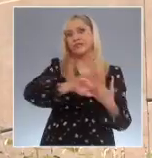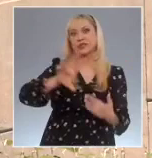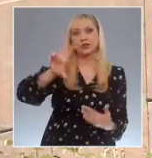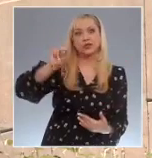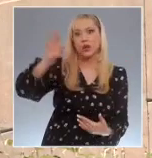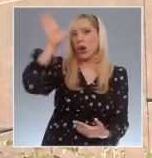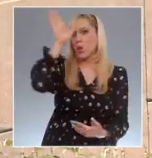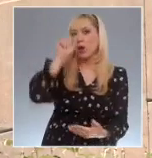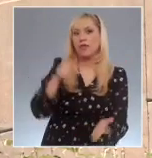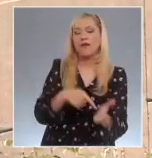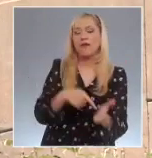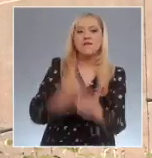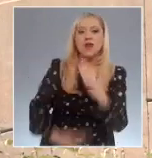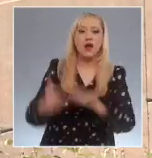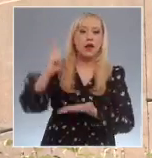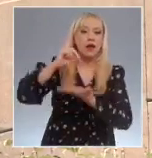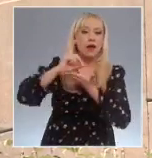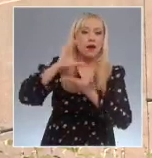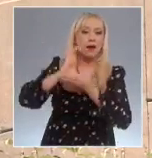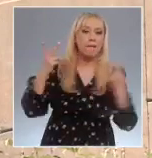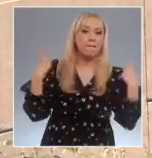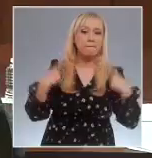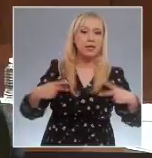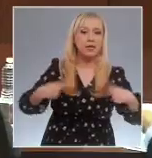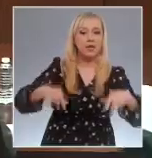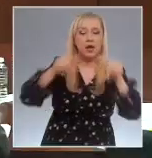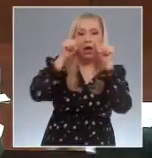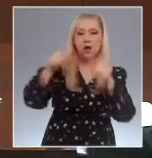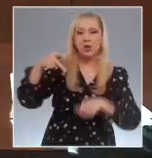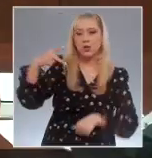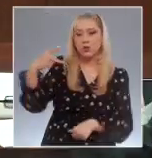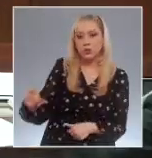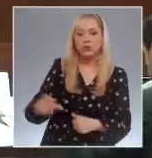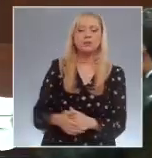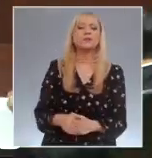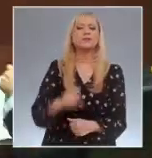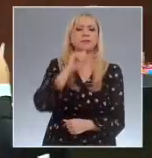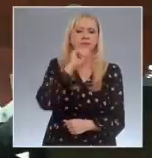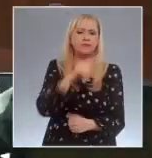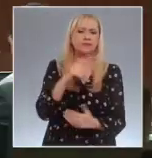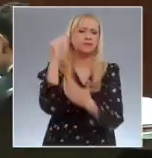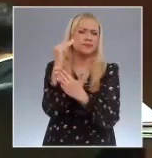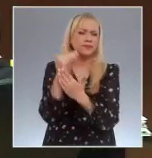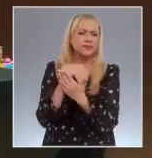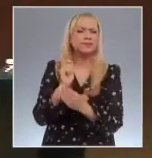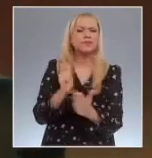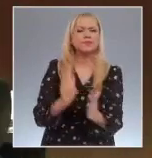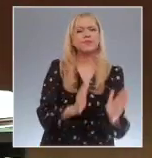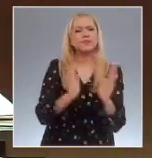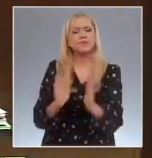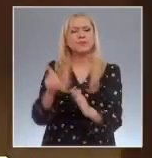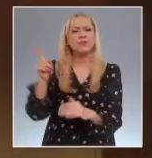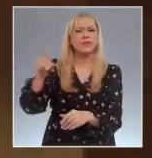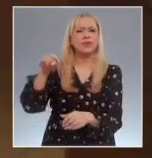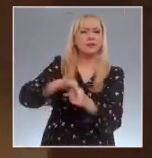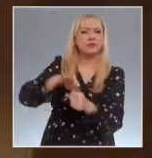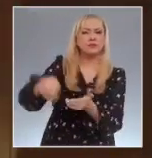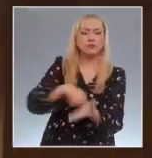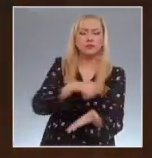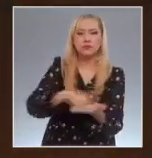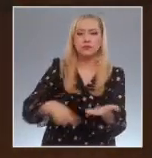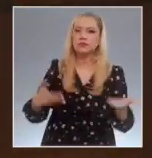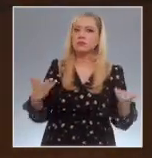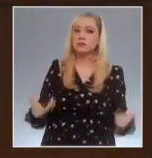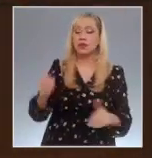La Sala Superior confirmó también los acuerdos emitidos por la Unidad Técnica de lo Contencioso Electoral de la Secretaría Ejecutiva del